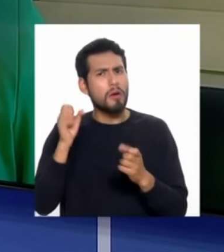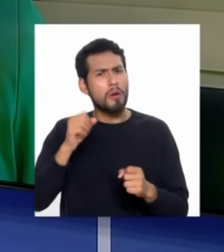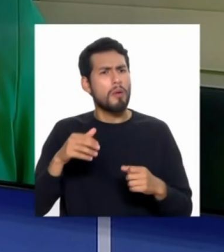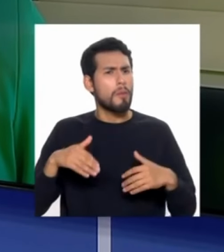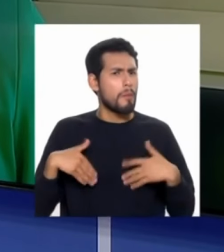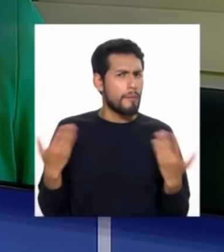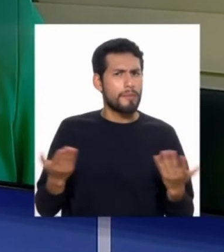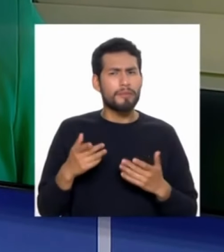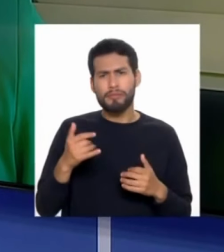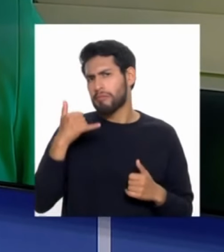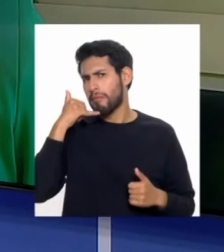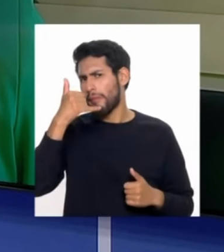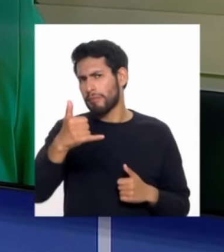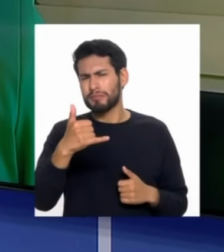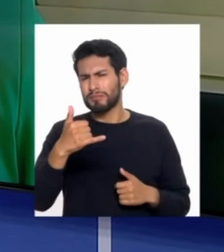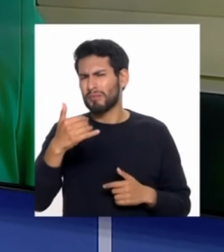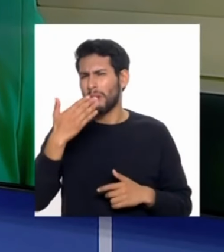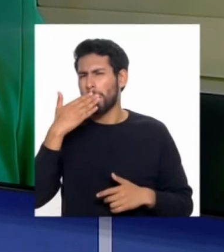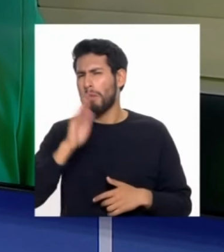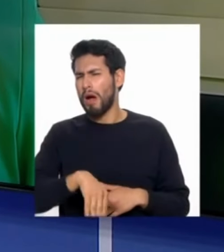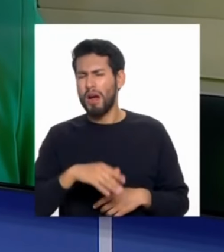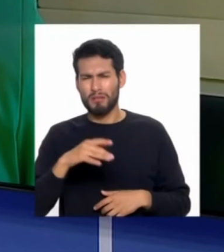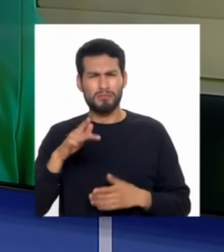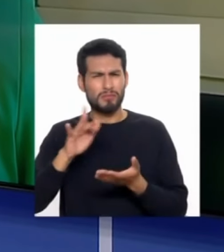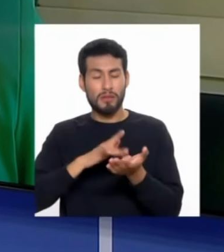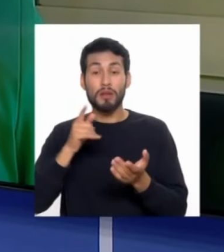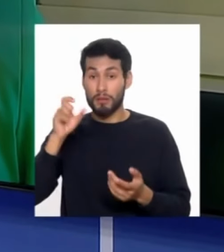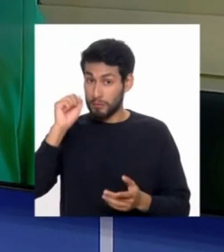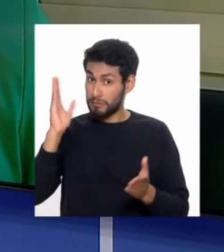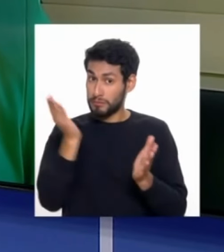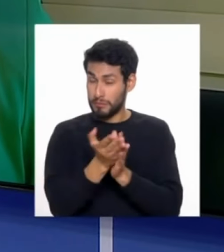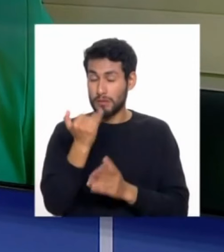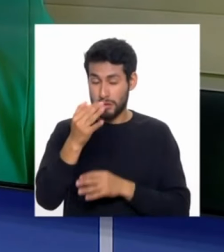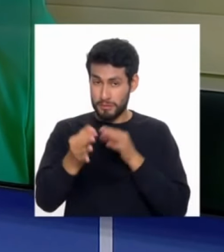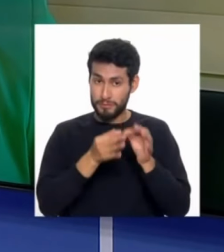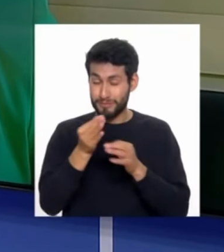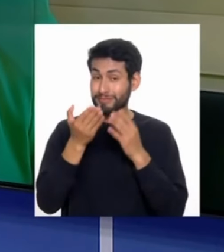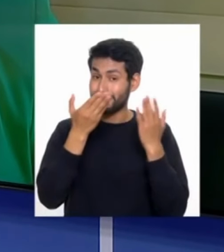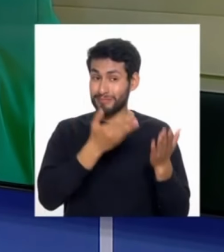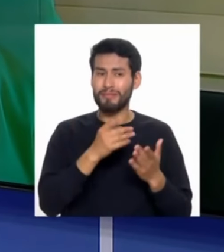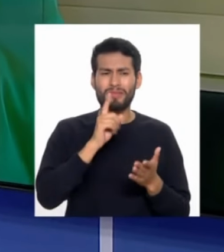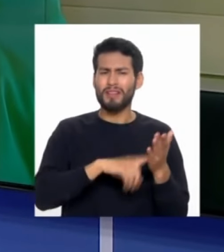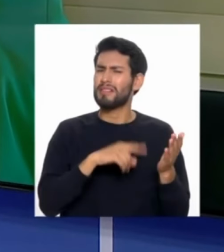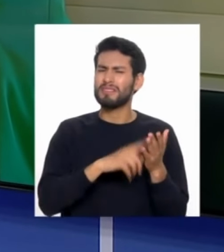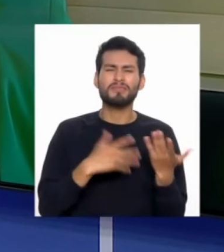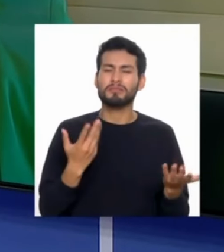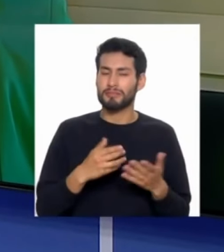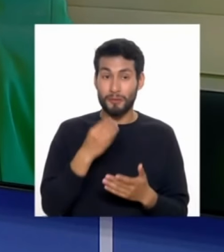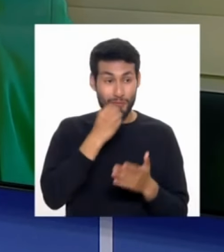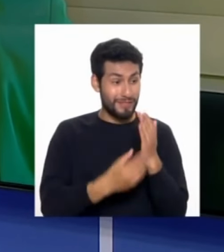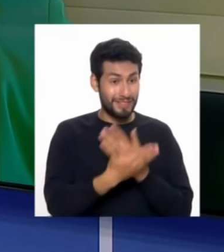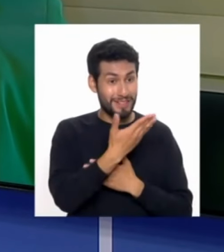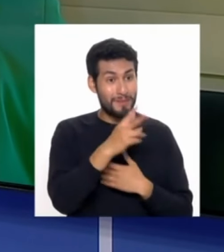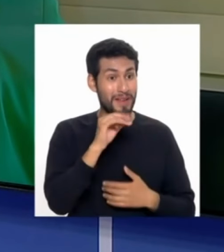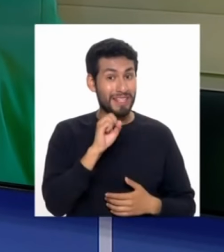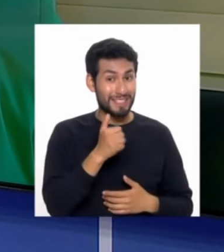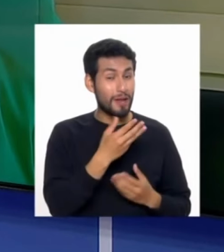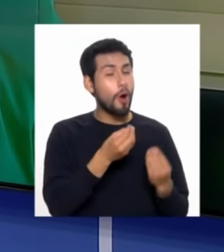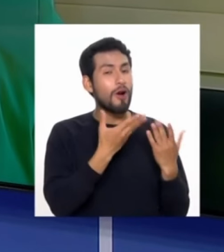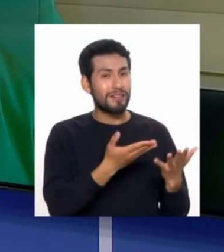pasar a hacer llamadas de mal gusto y van a haber sanciones. Y ahora Vanesita nos va a contar de qué se trata esto. Buenos días, Vanessa, ¿cómo